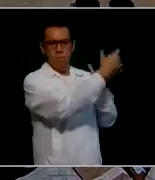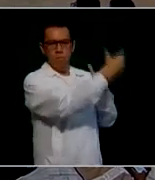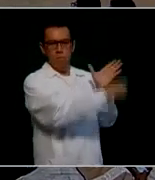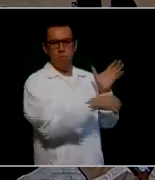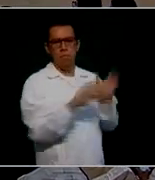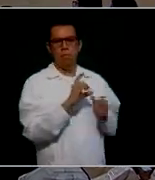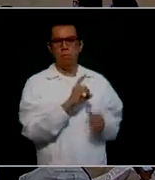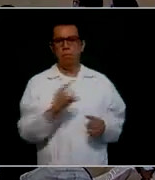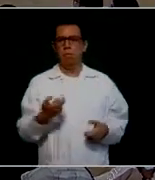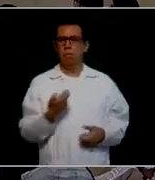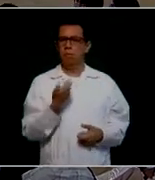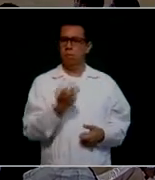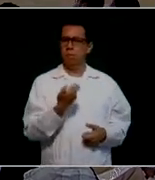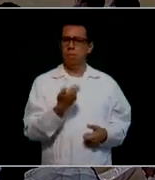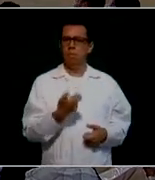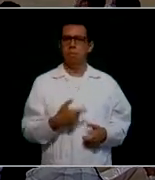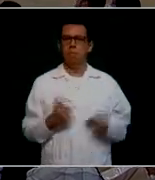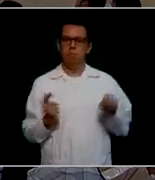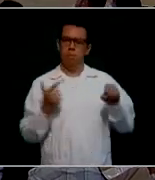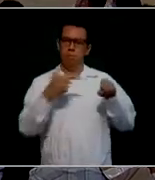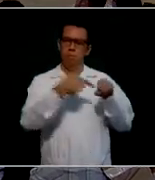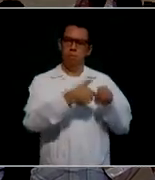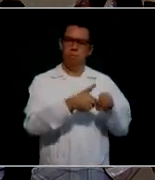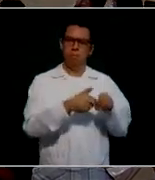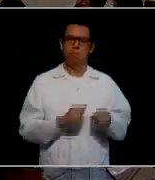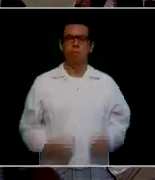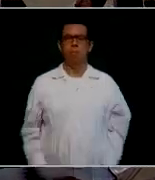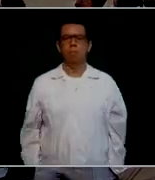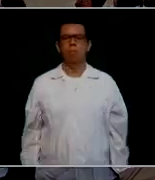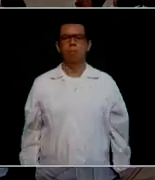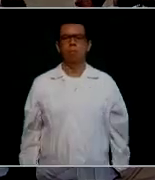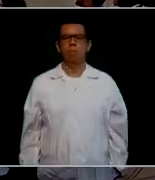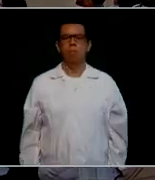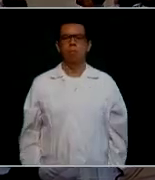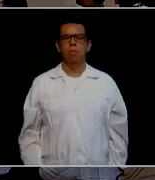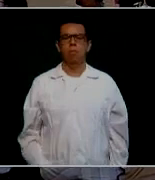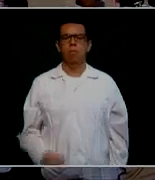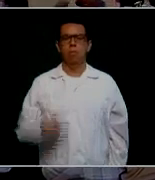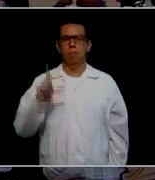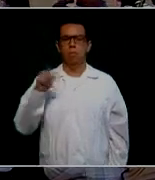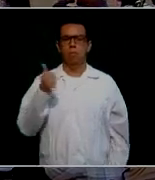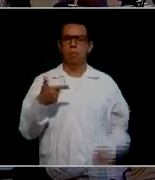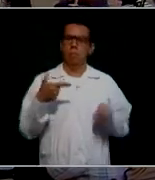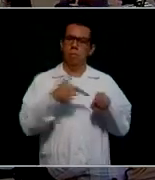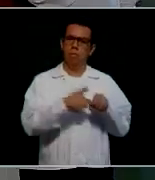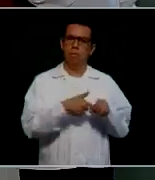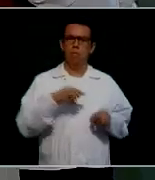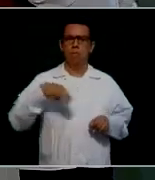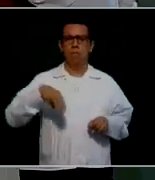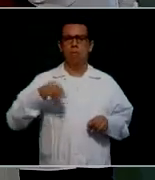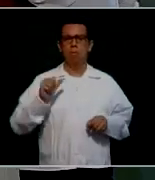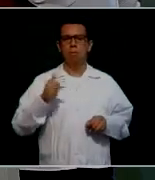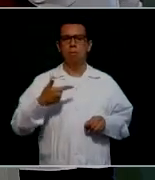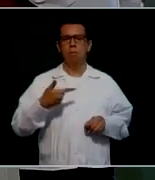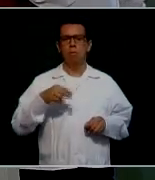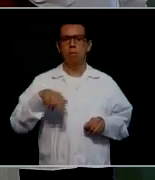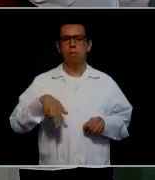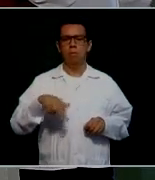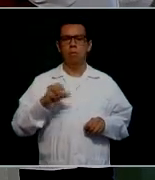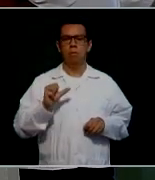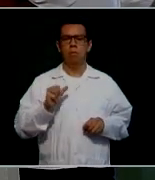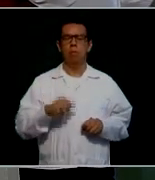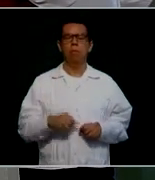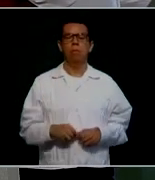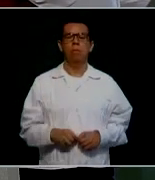en próximas fechas. En la gasolina magna tenemos nosotros Chevron,